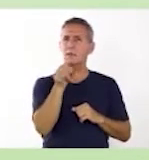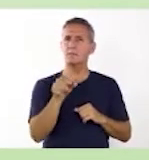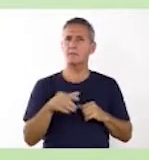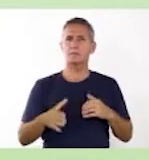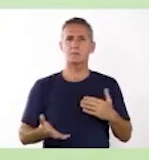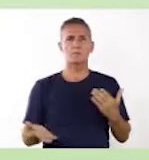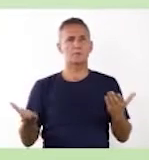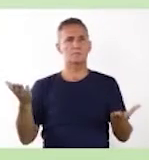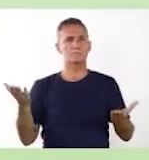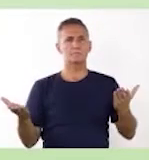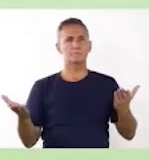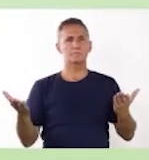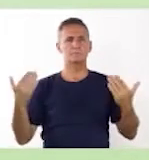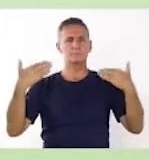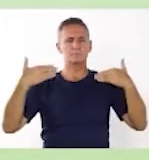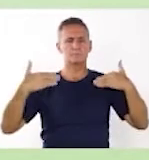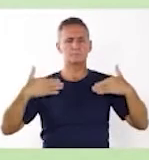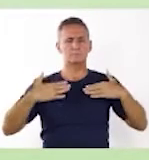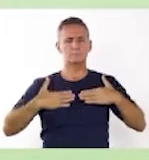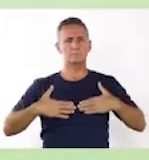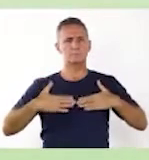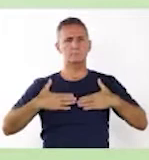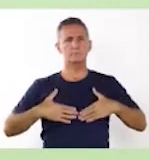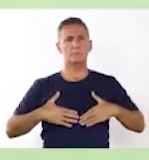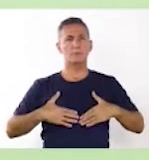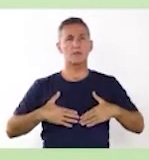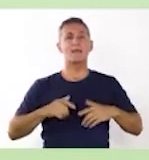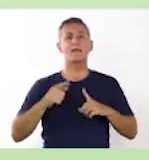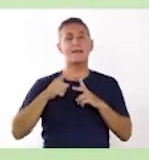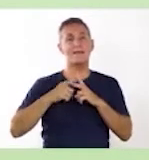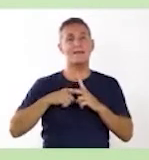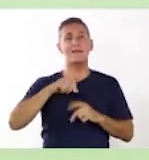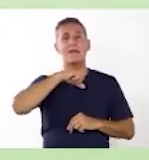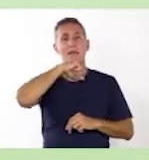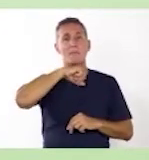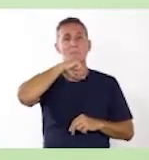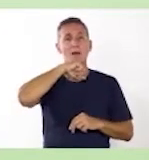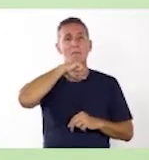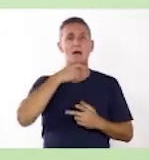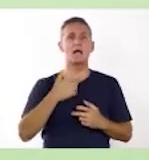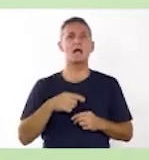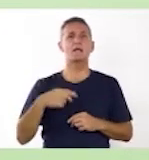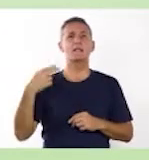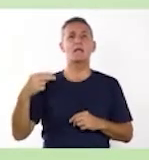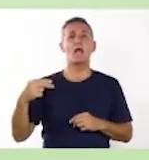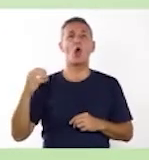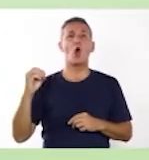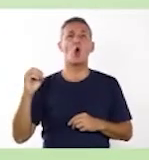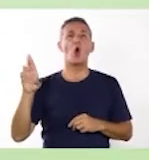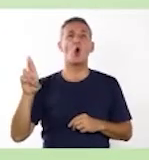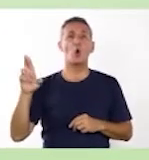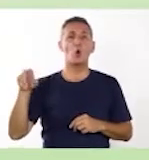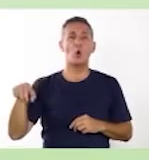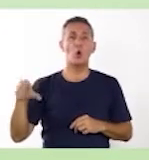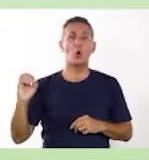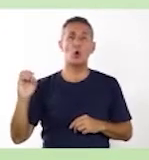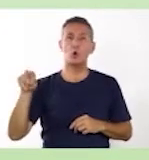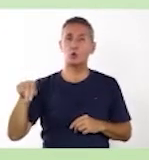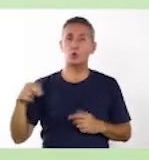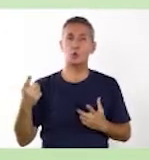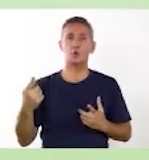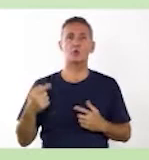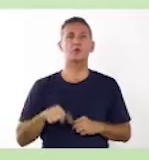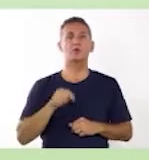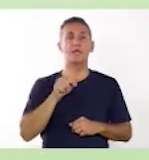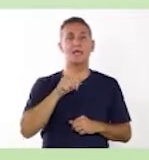uno de los personajes que va a lograr esto. Y tenemos entonces a la mamá de Orgón, a Madame Pernell.